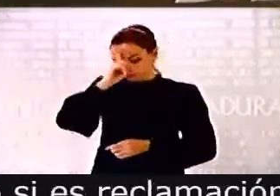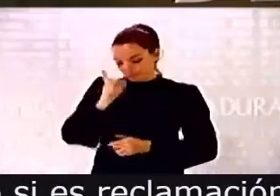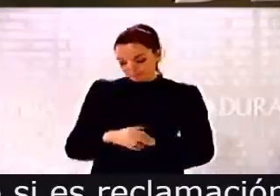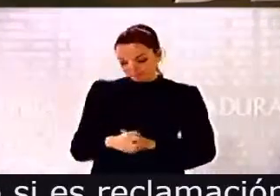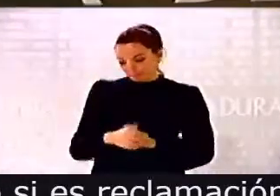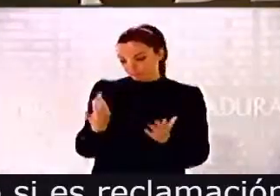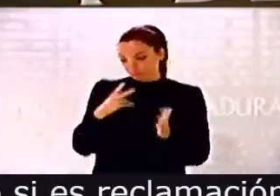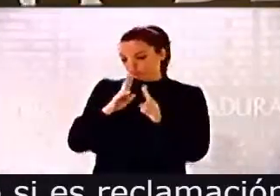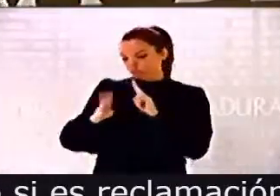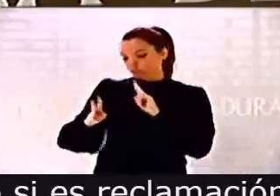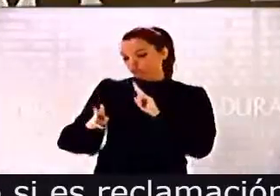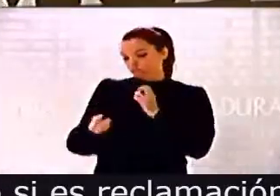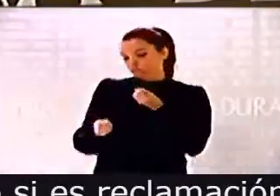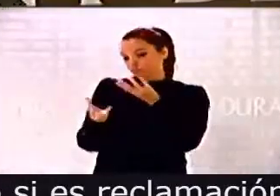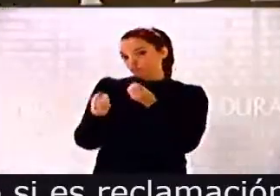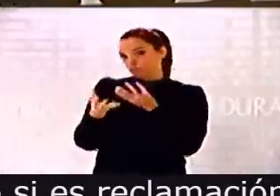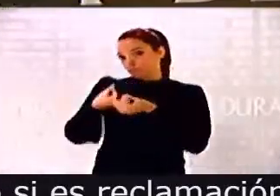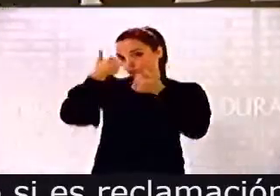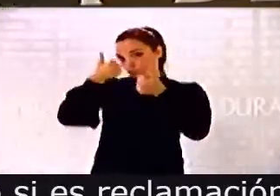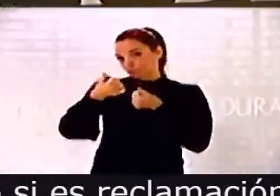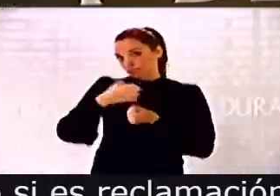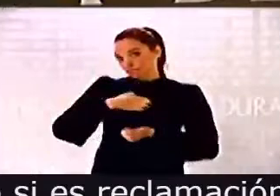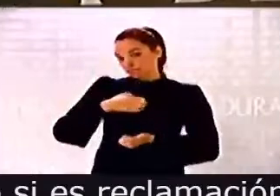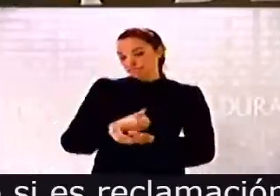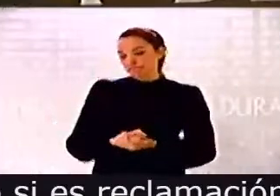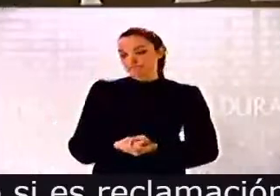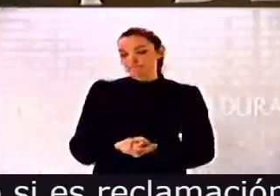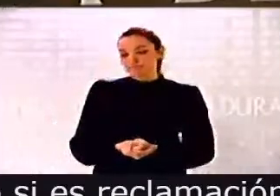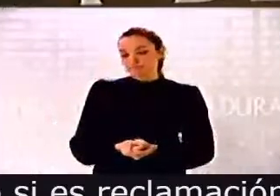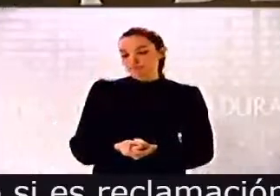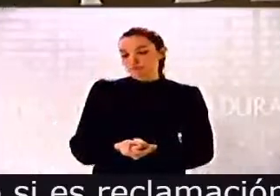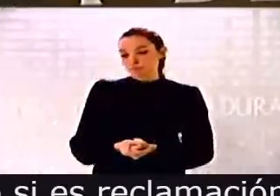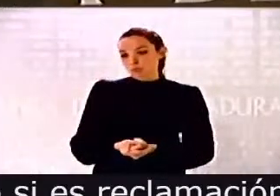Entonces no puedo ser más específico en la respuesta que le hago.